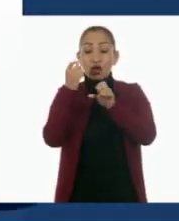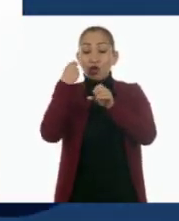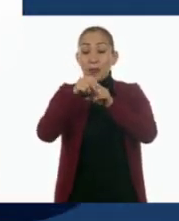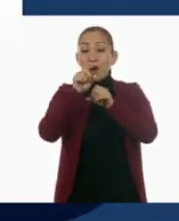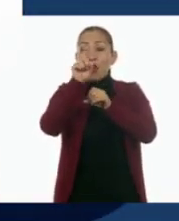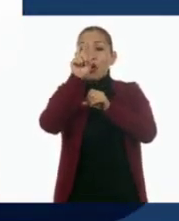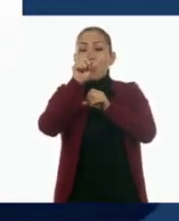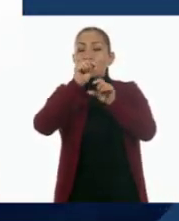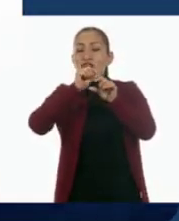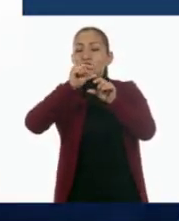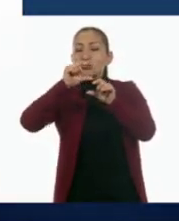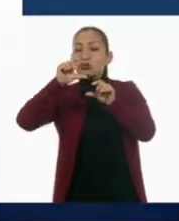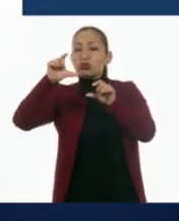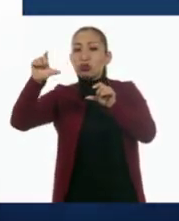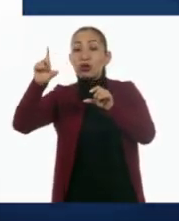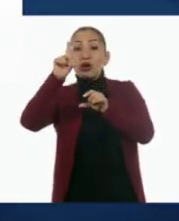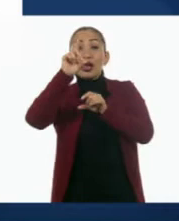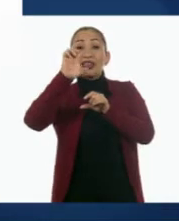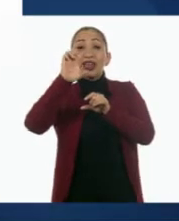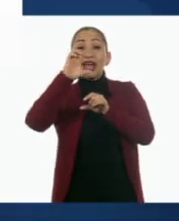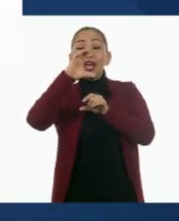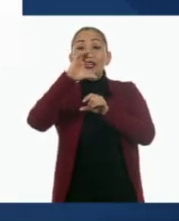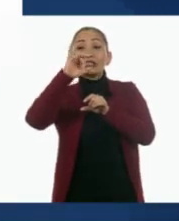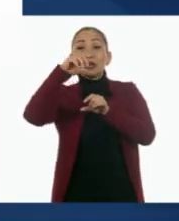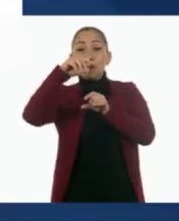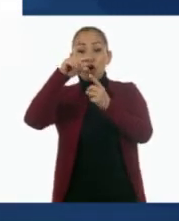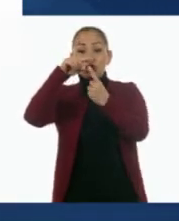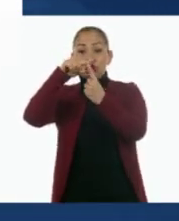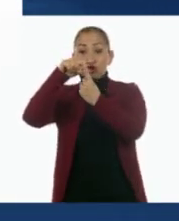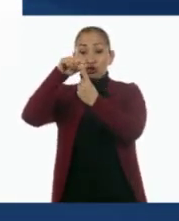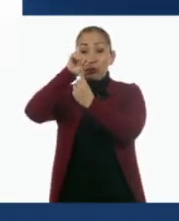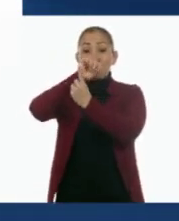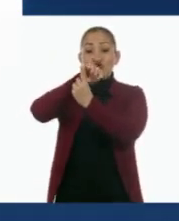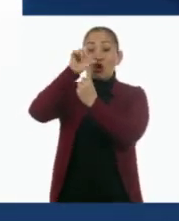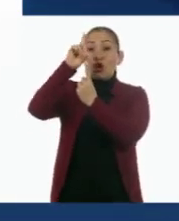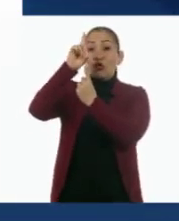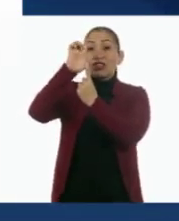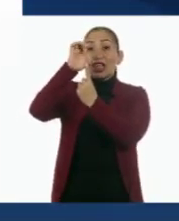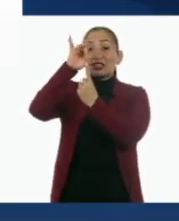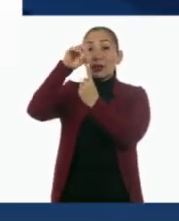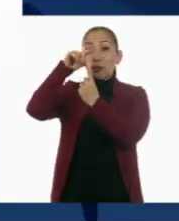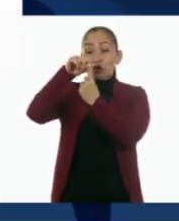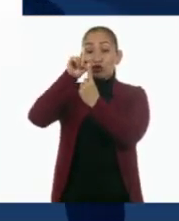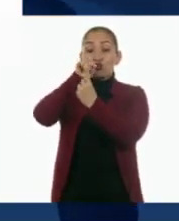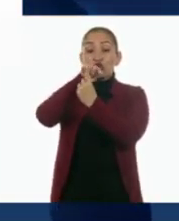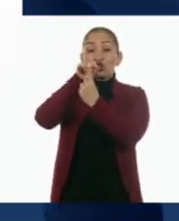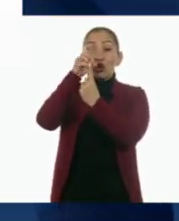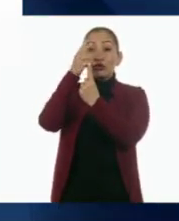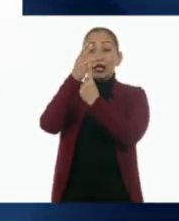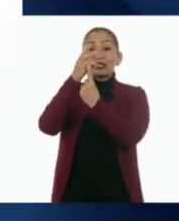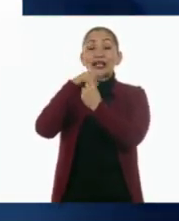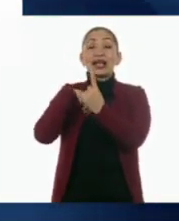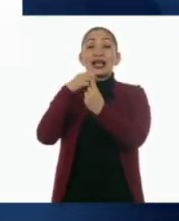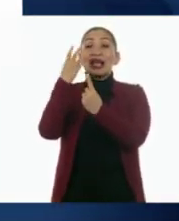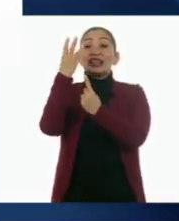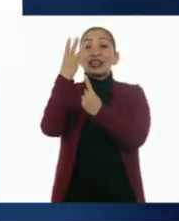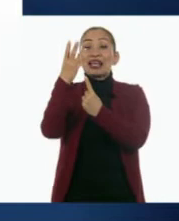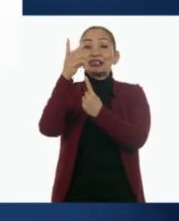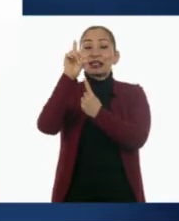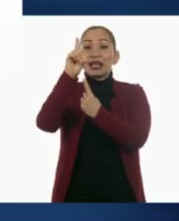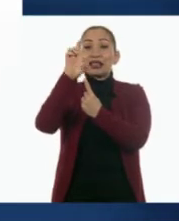números decimales era el de los décimos. Sí. Por lo tanto, ese primer número que está ahí de punto 3, se lee tres